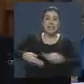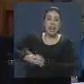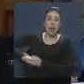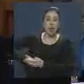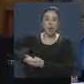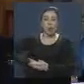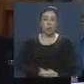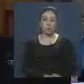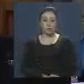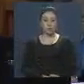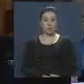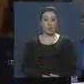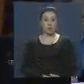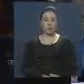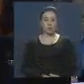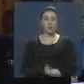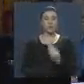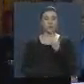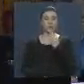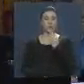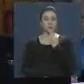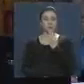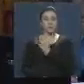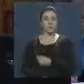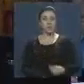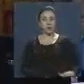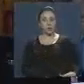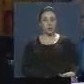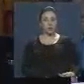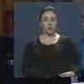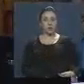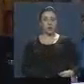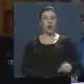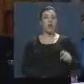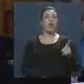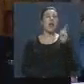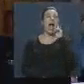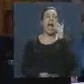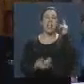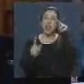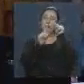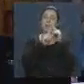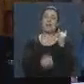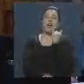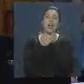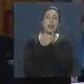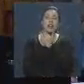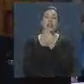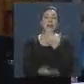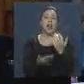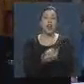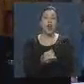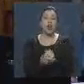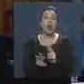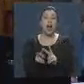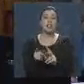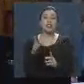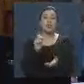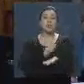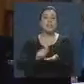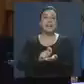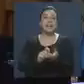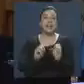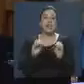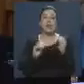Y no tan solo eso, también este gobierno, que según ellos tiene las prioridades equivocadas, ha conseguido instalar una subsecretaría de